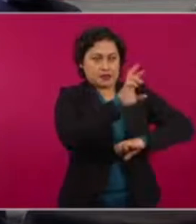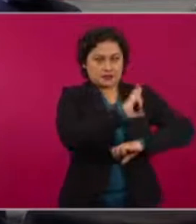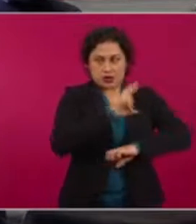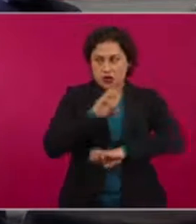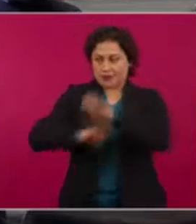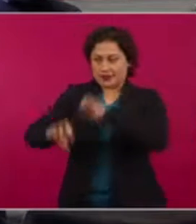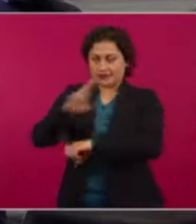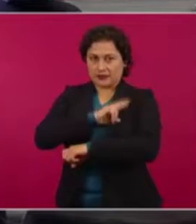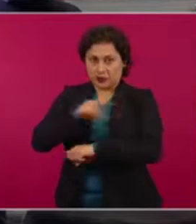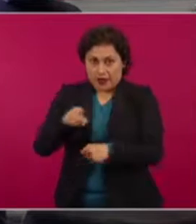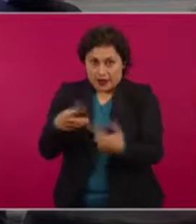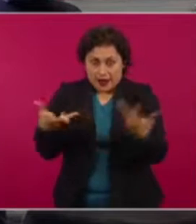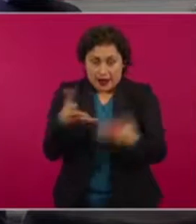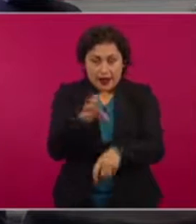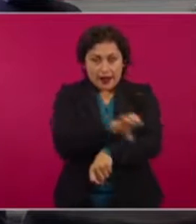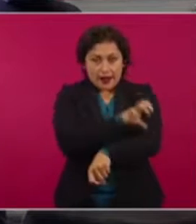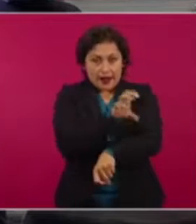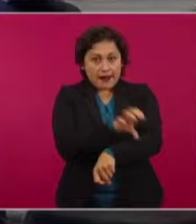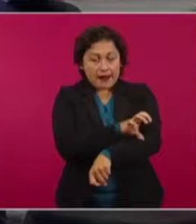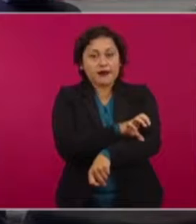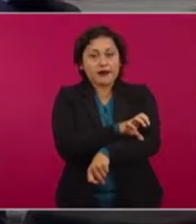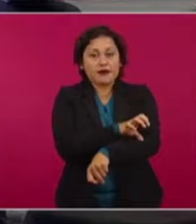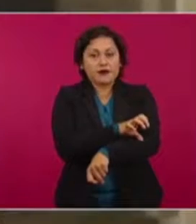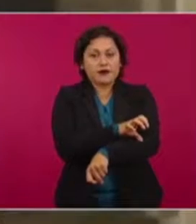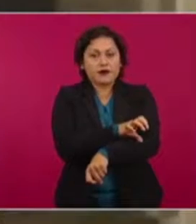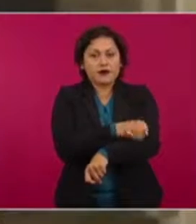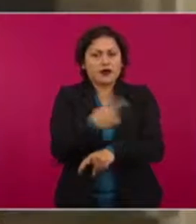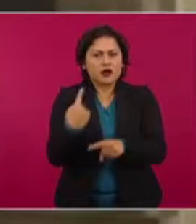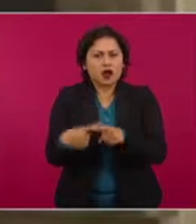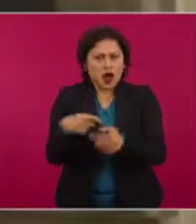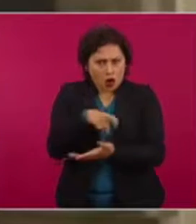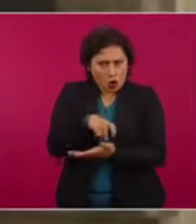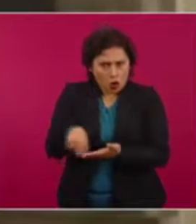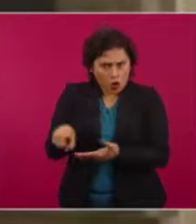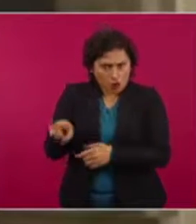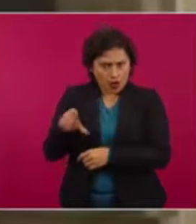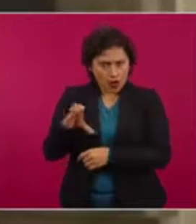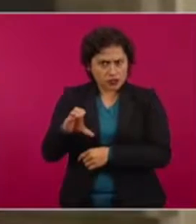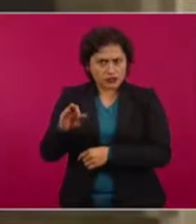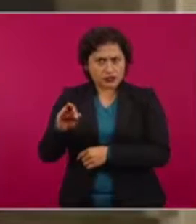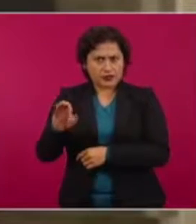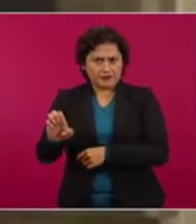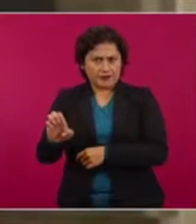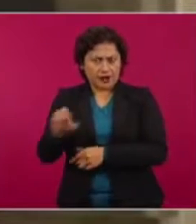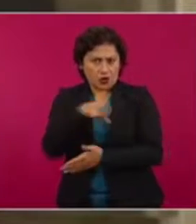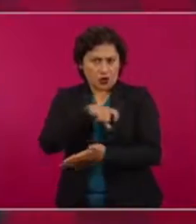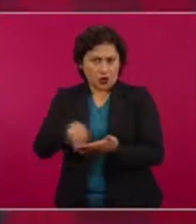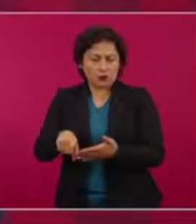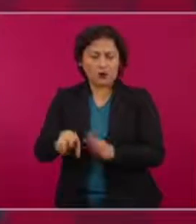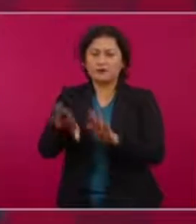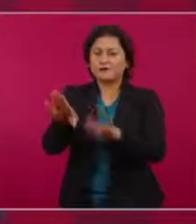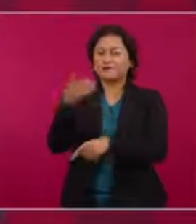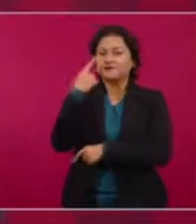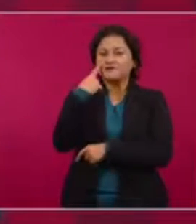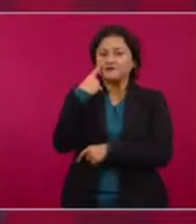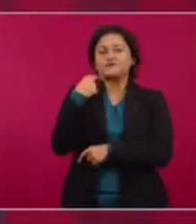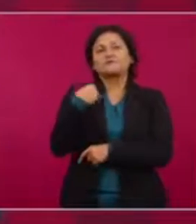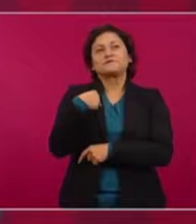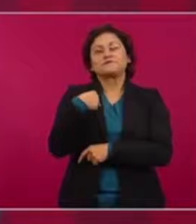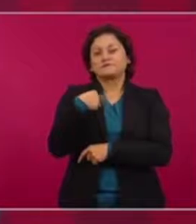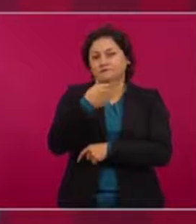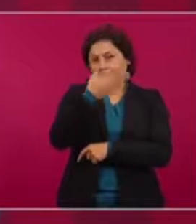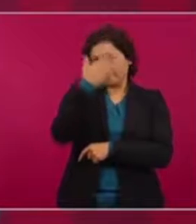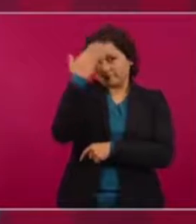Iberdrola, ¿la va a comprar la Comisión Federal de Electricidad para...? No sé exactamente qué